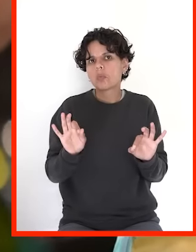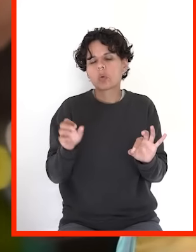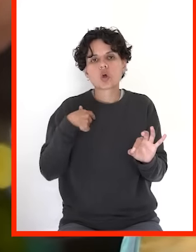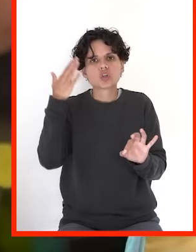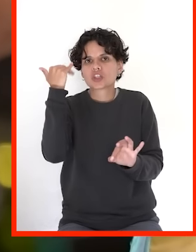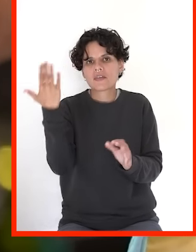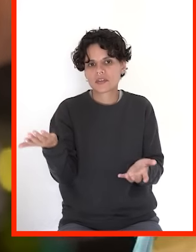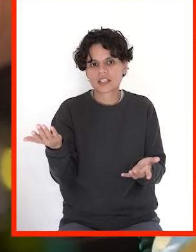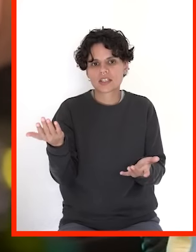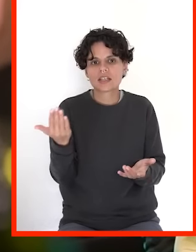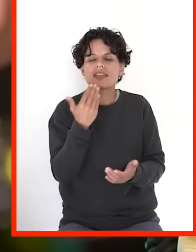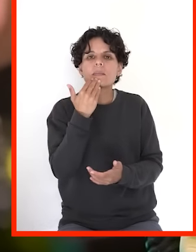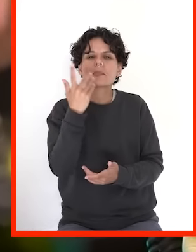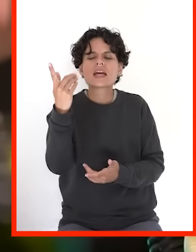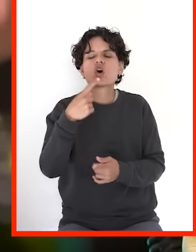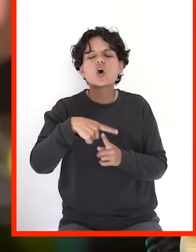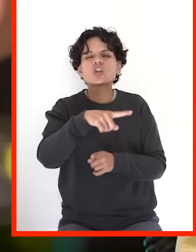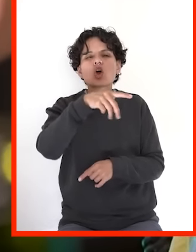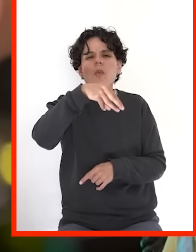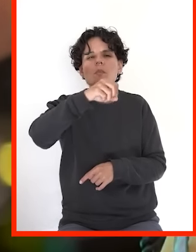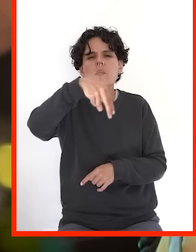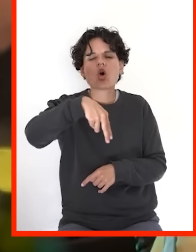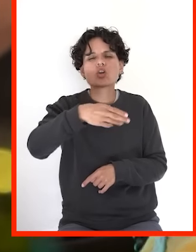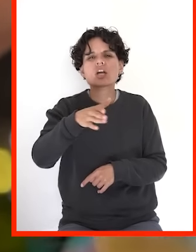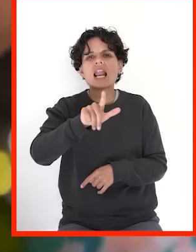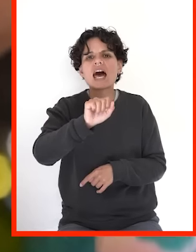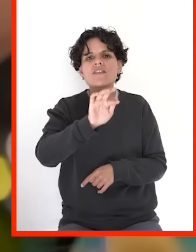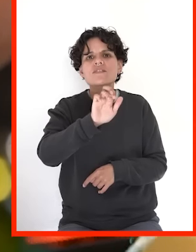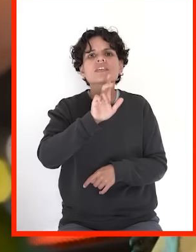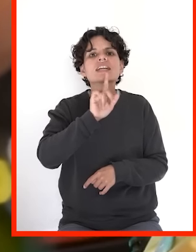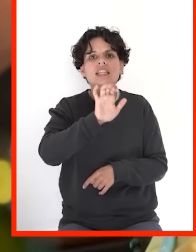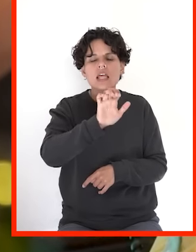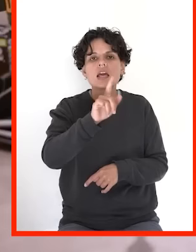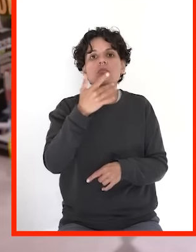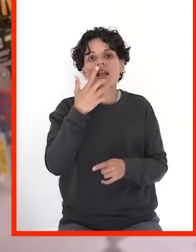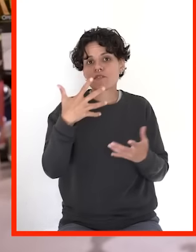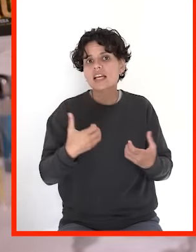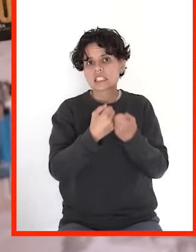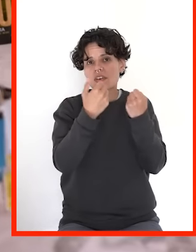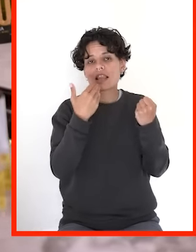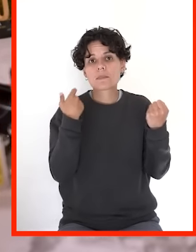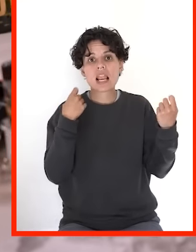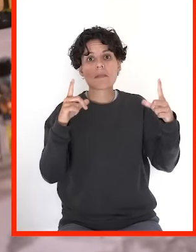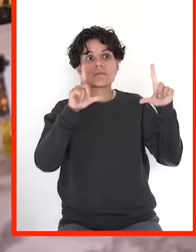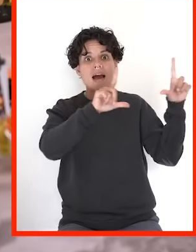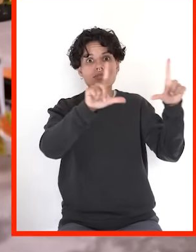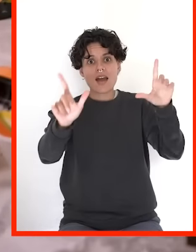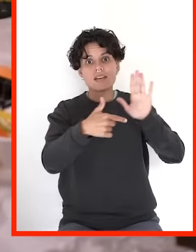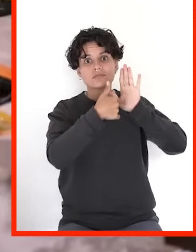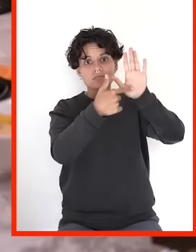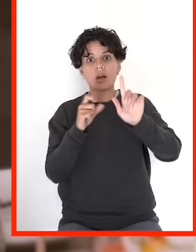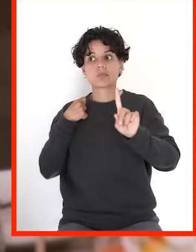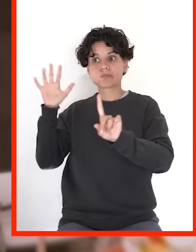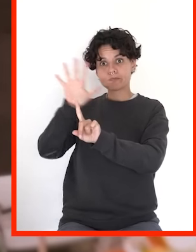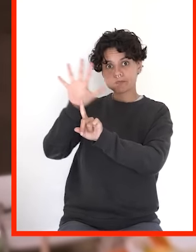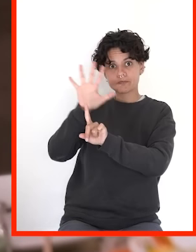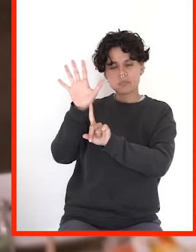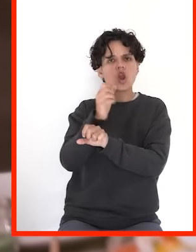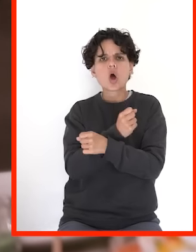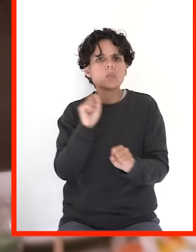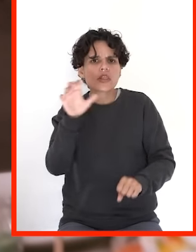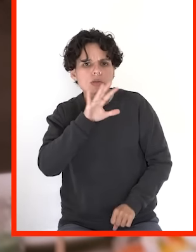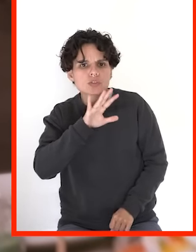que lo mismo pasó con Mon Laferte en un festival que tampoco lo dejaron ocupar las pantallas. Pero ustedes nunca van a hacer así, ¿o no? Nunca. No me